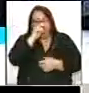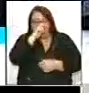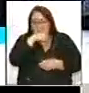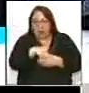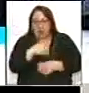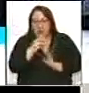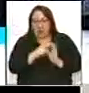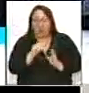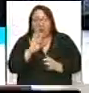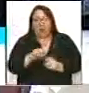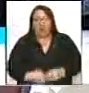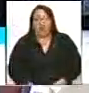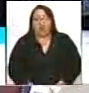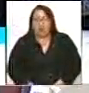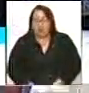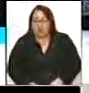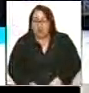regionales.